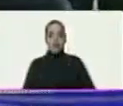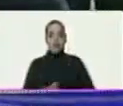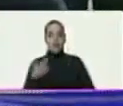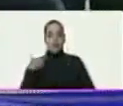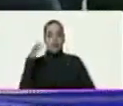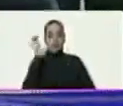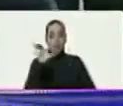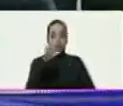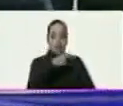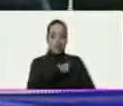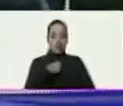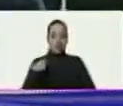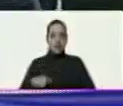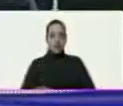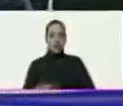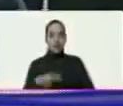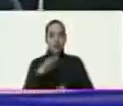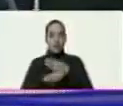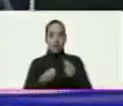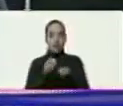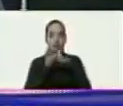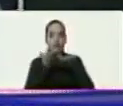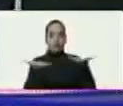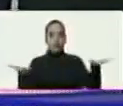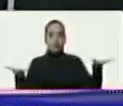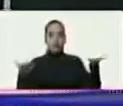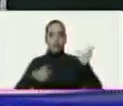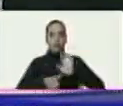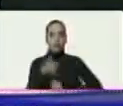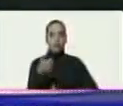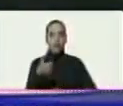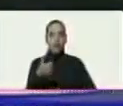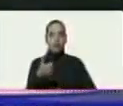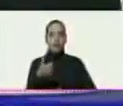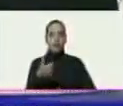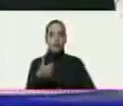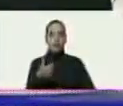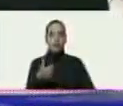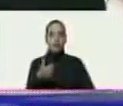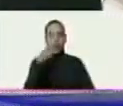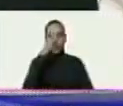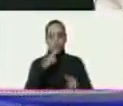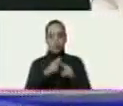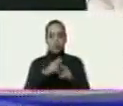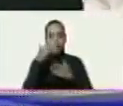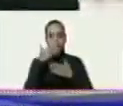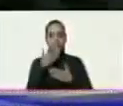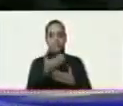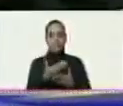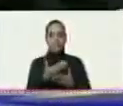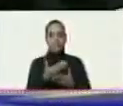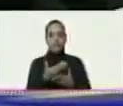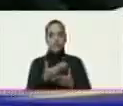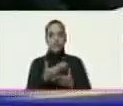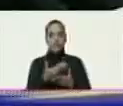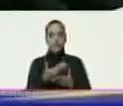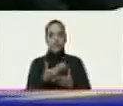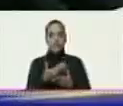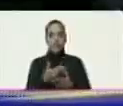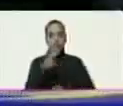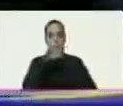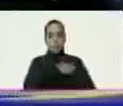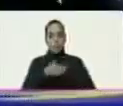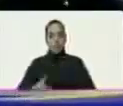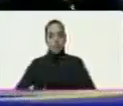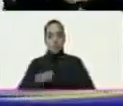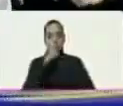China, extiendo mi más sincero agradecimiento al presidente Maduro y